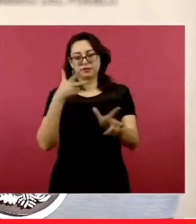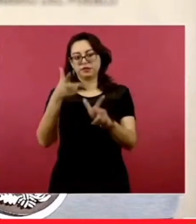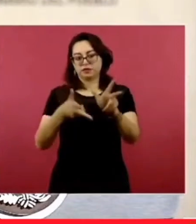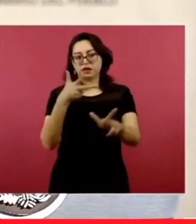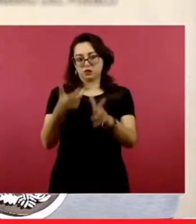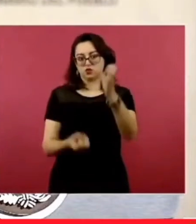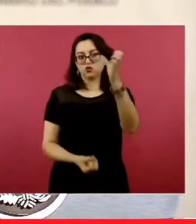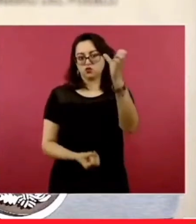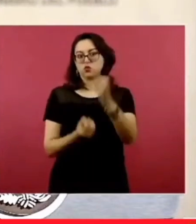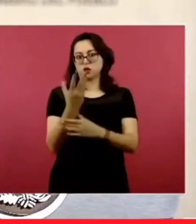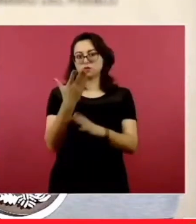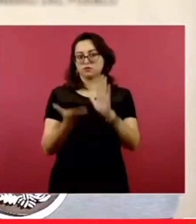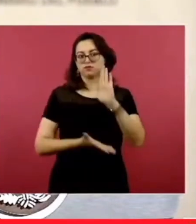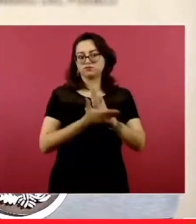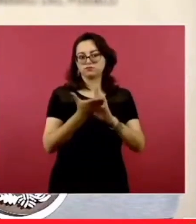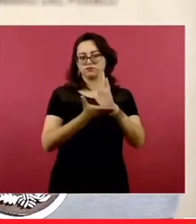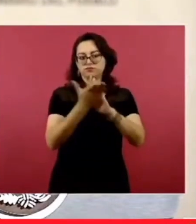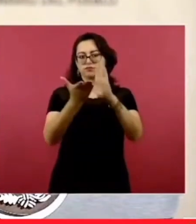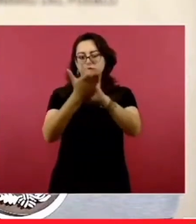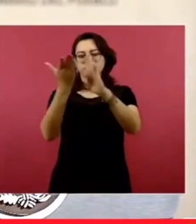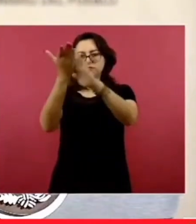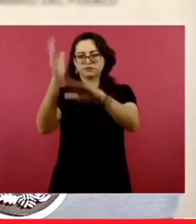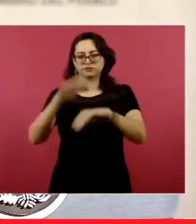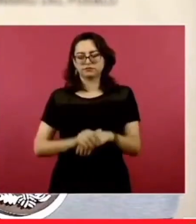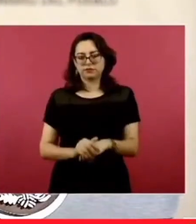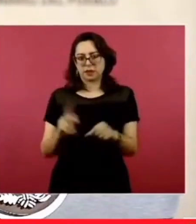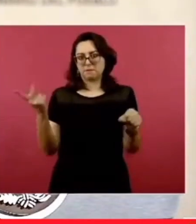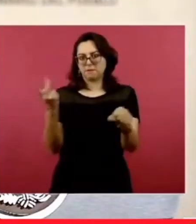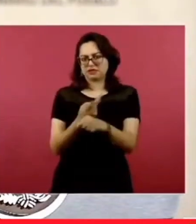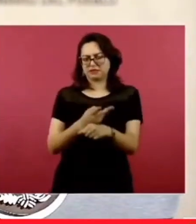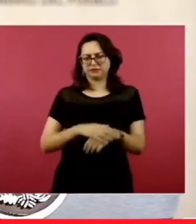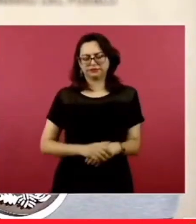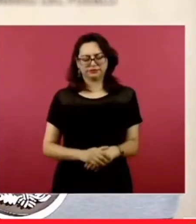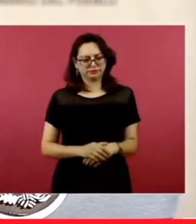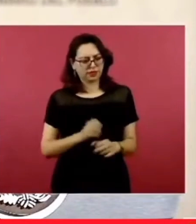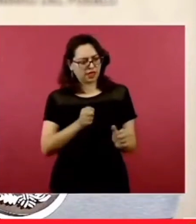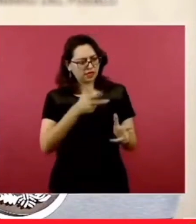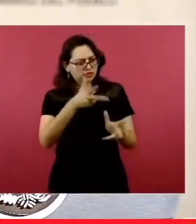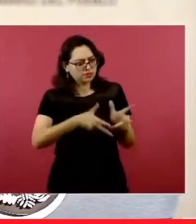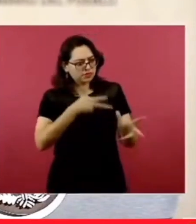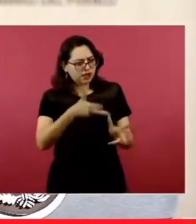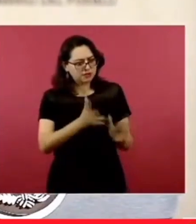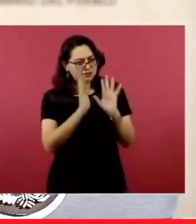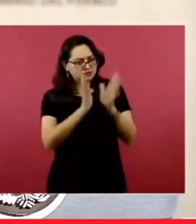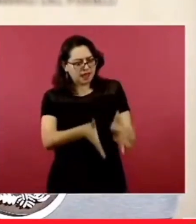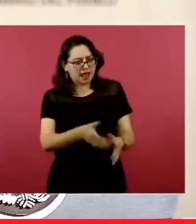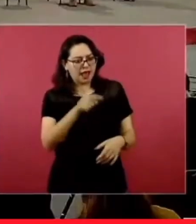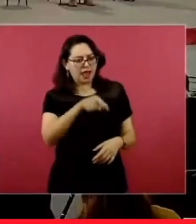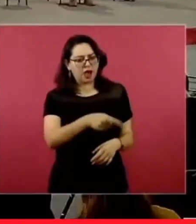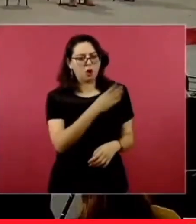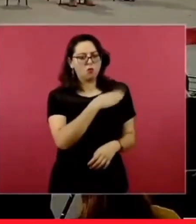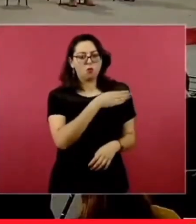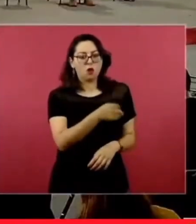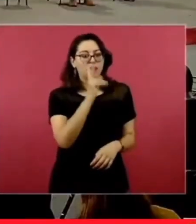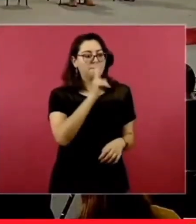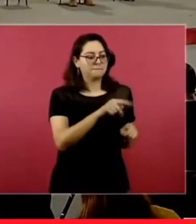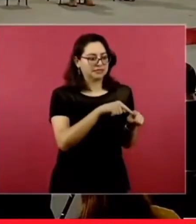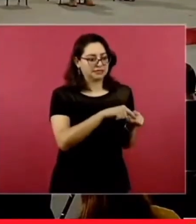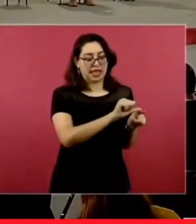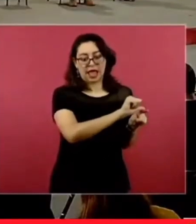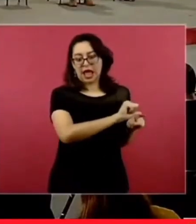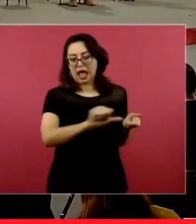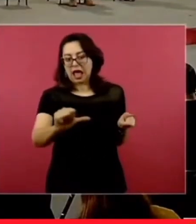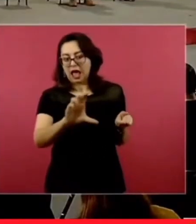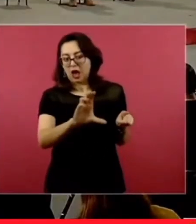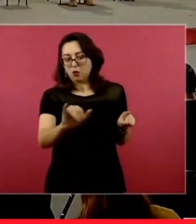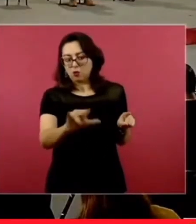un nuevo ramal, aprovechando una línea que ya existe entre Buenavista y Cuautitlán y creando una